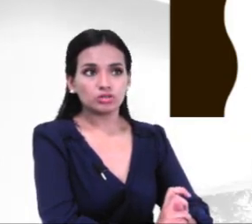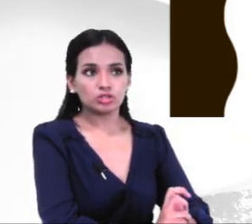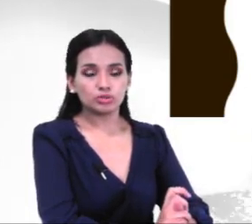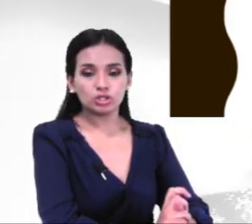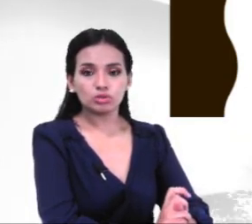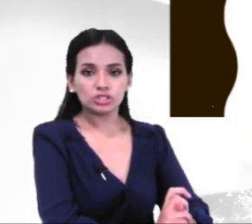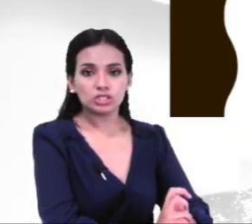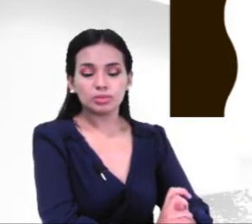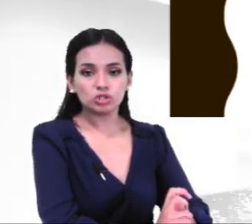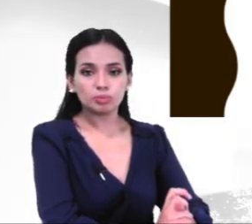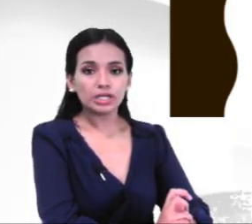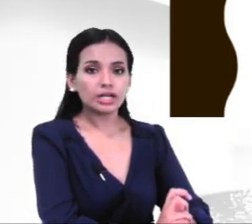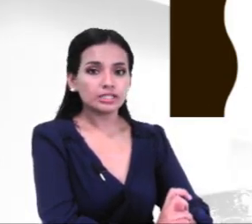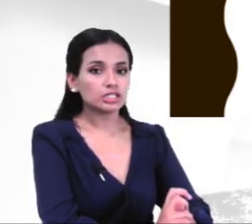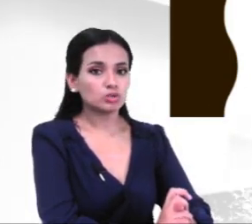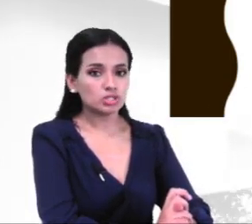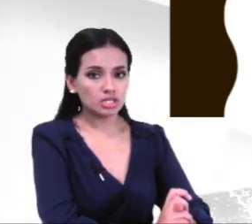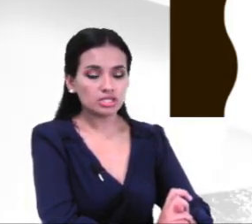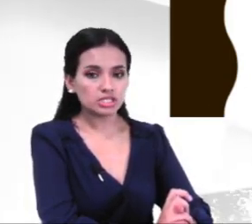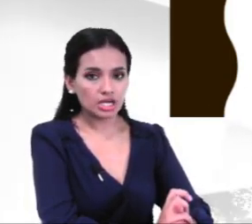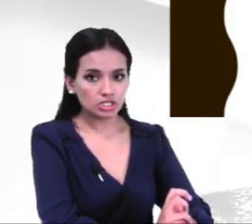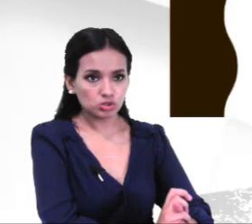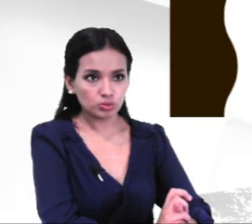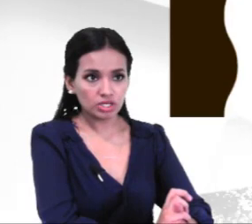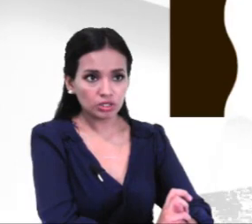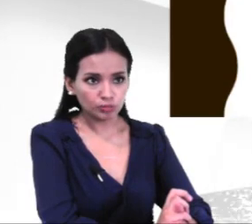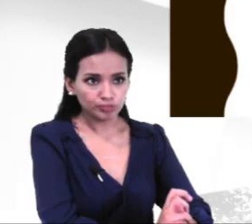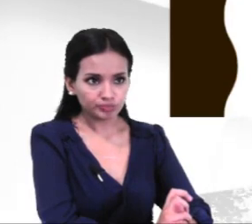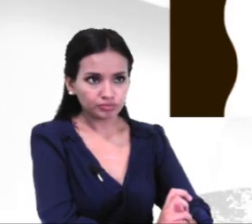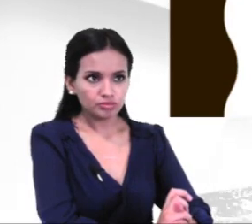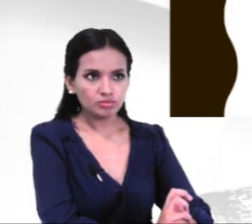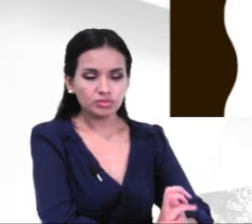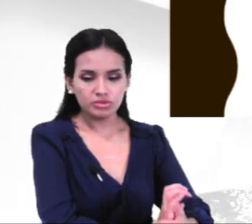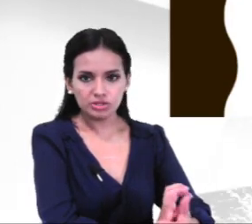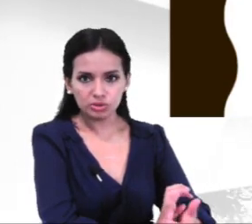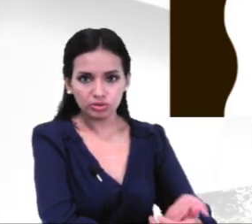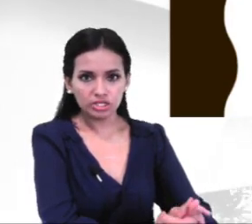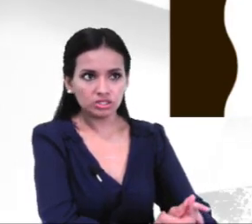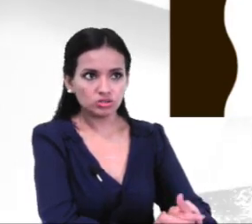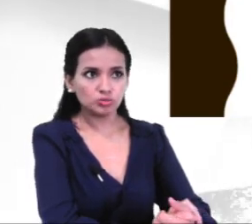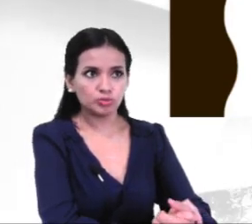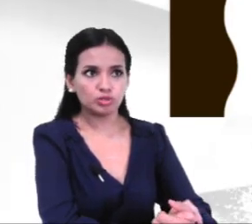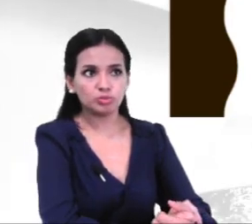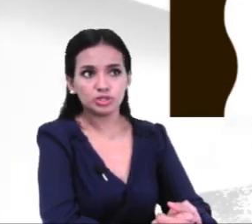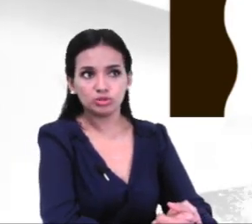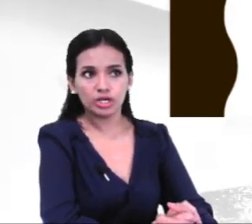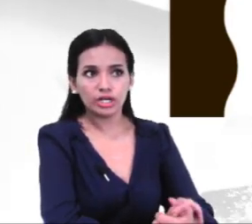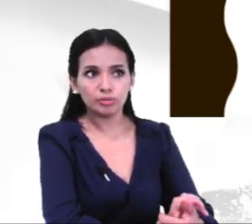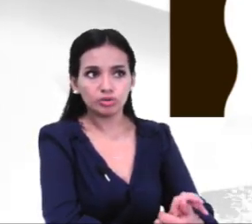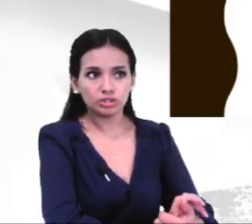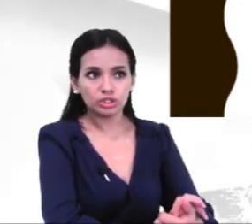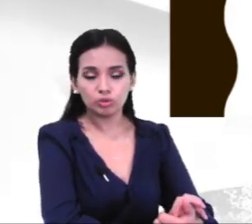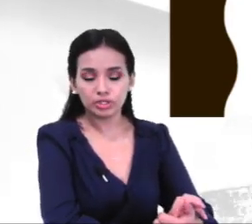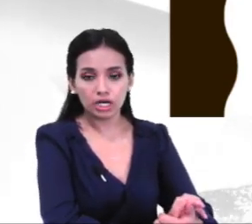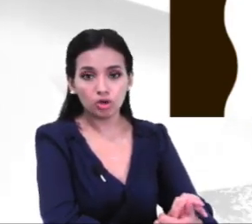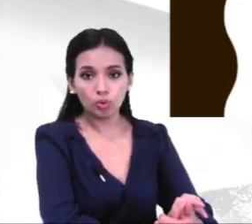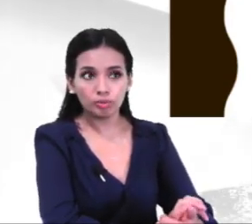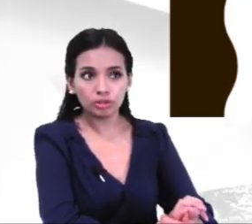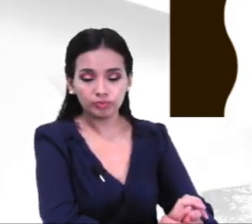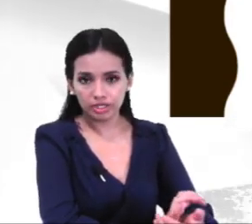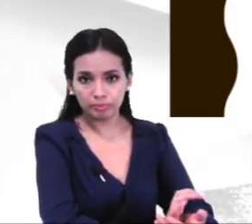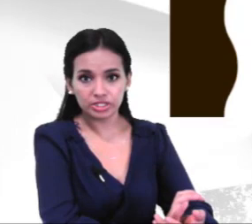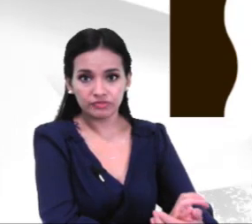aquí de los tipos de ecosistemas tropicales que ustedes ya estudiaron dentro de estos podemos mencionar el bosque tropical